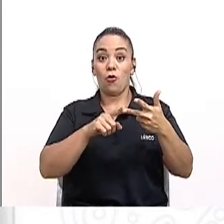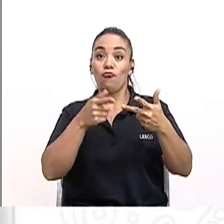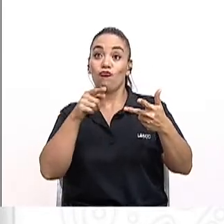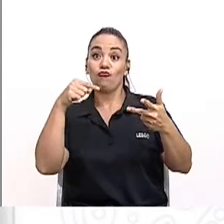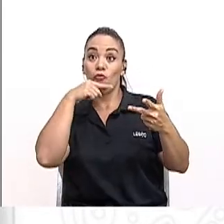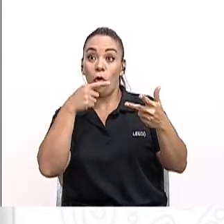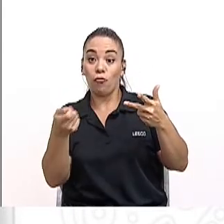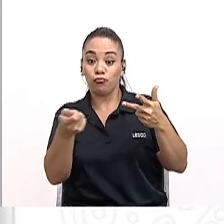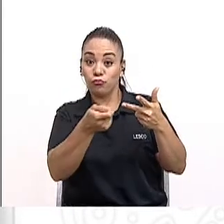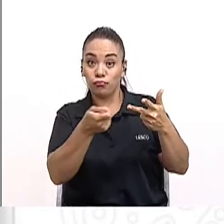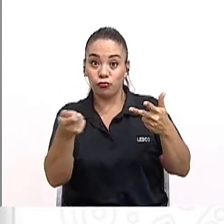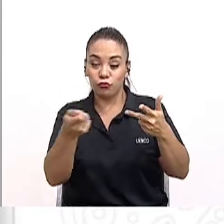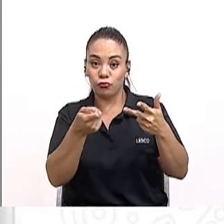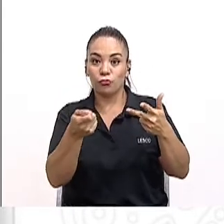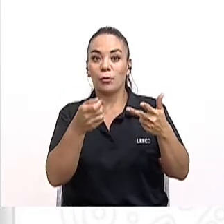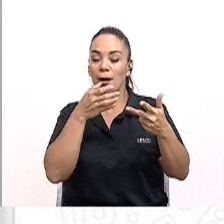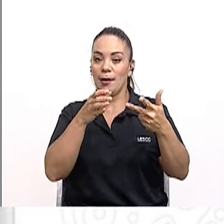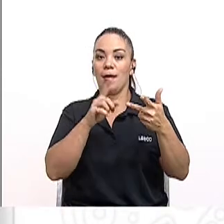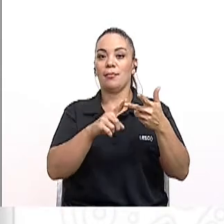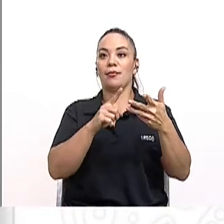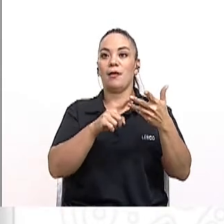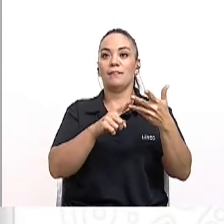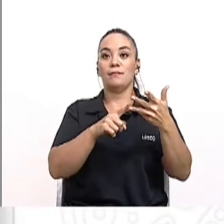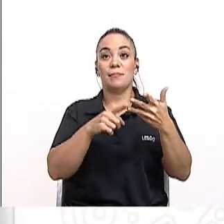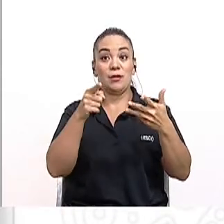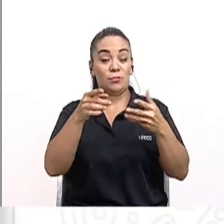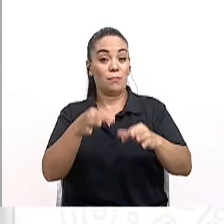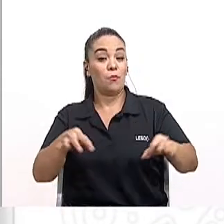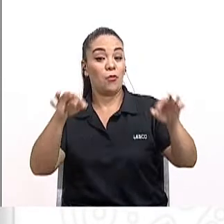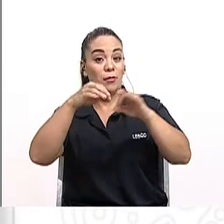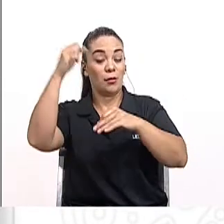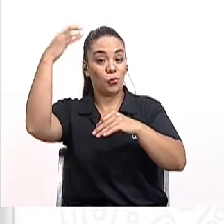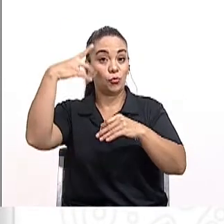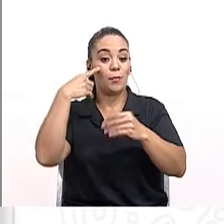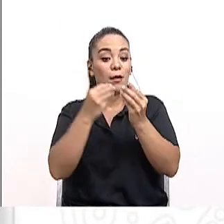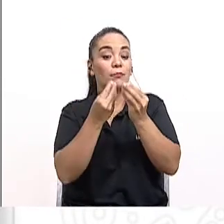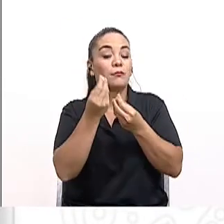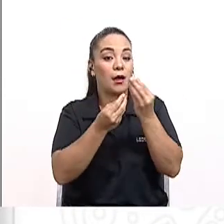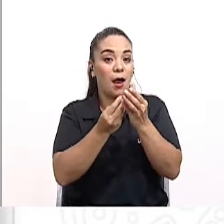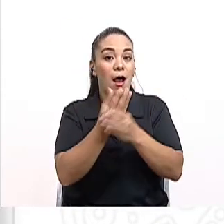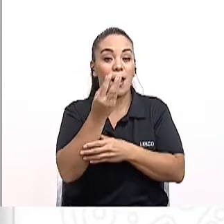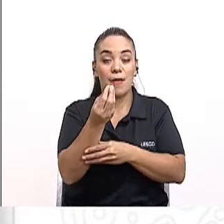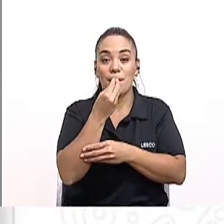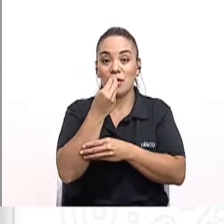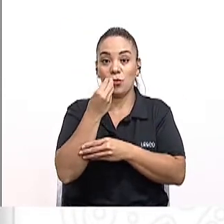luz visible ilumina nuestras vidas y es esencial para la producción de alimentos.